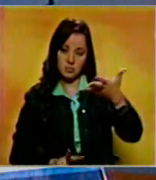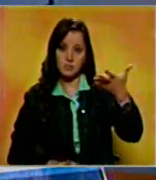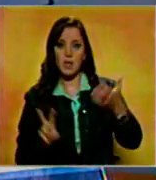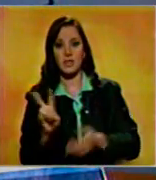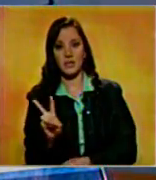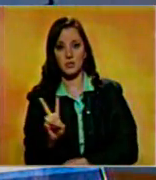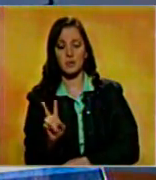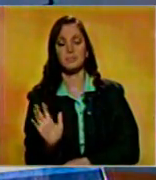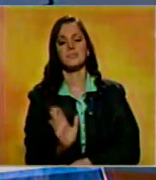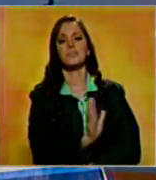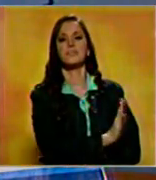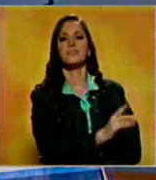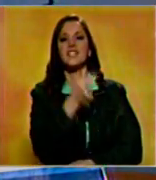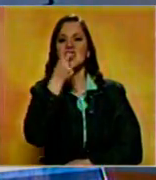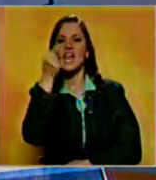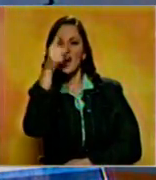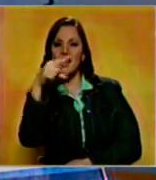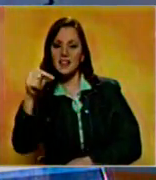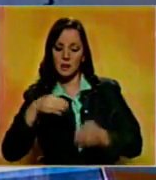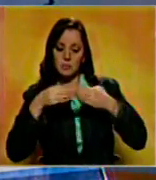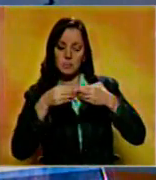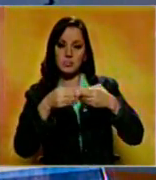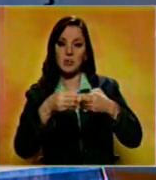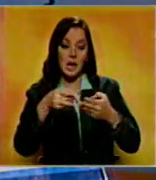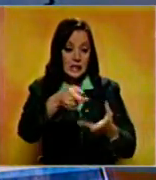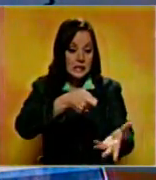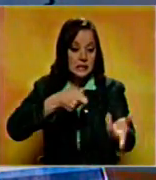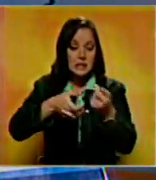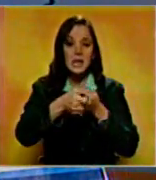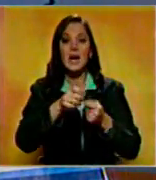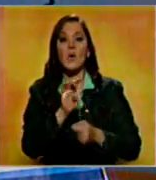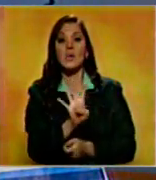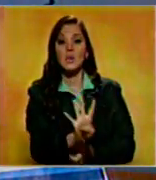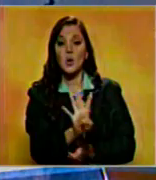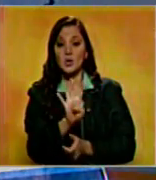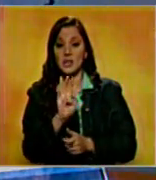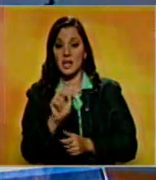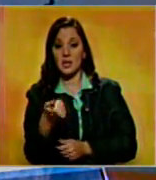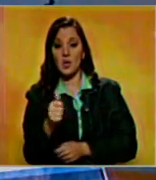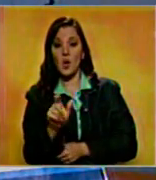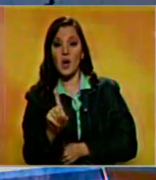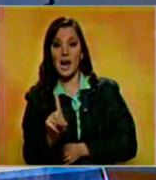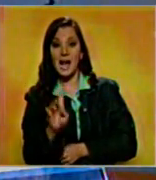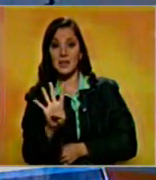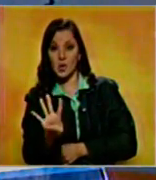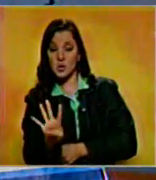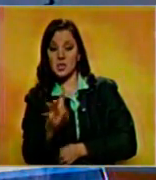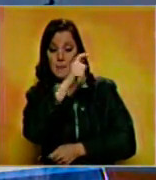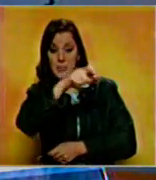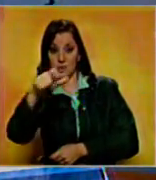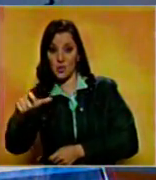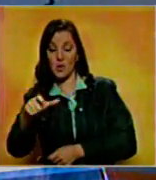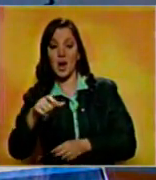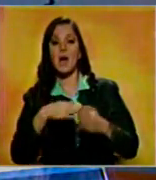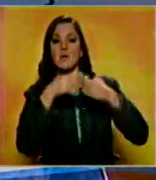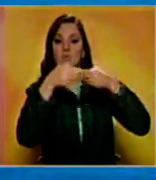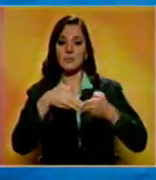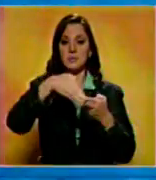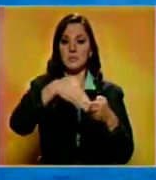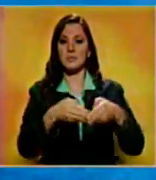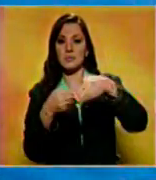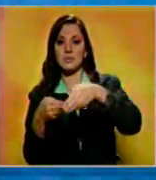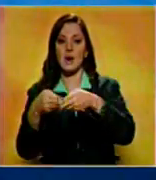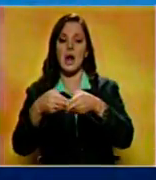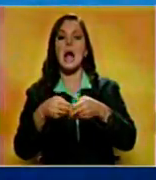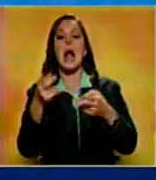la guardia costera italiana informó sobre el rescate de 414 migrantes que navegaban en cuatro embarcaciones neumáticas al sur del país las